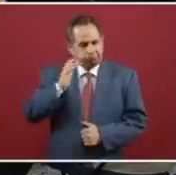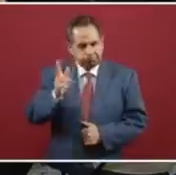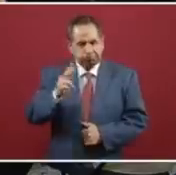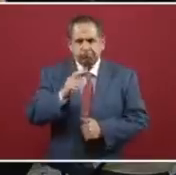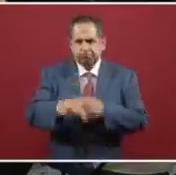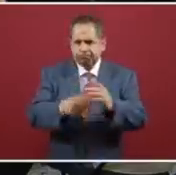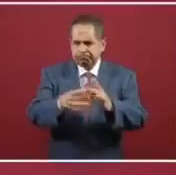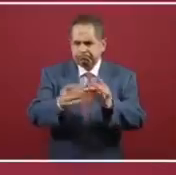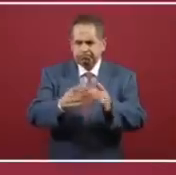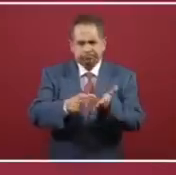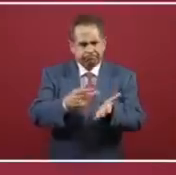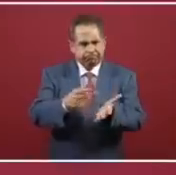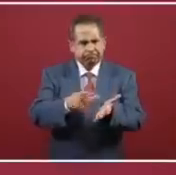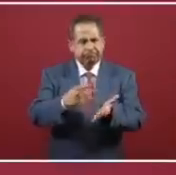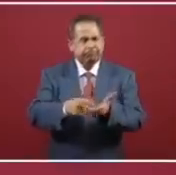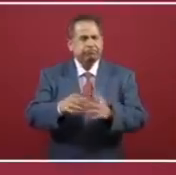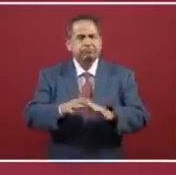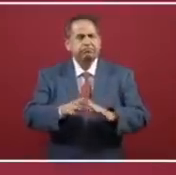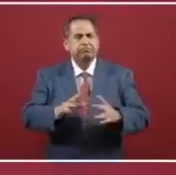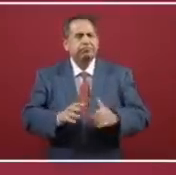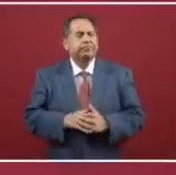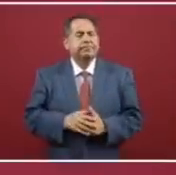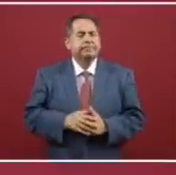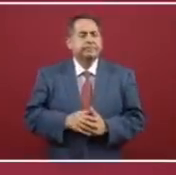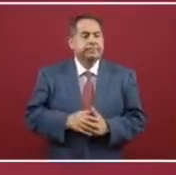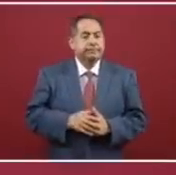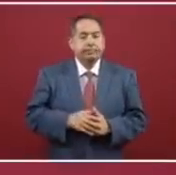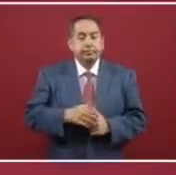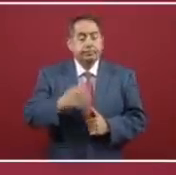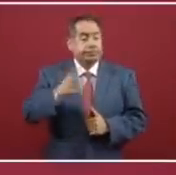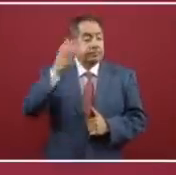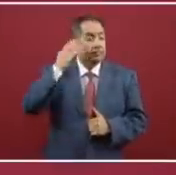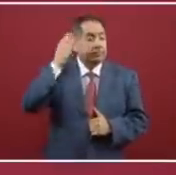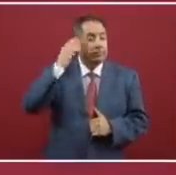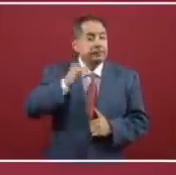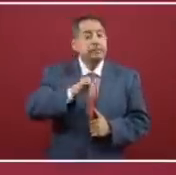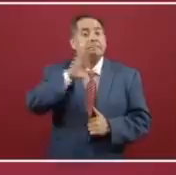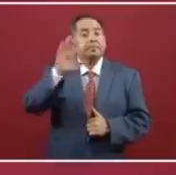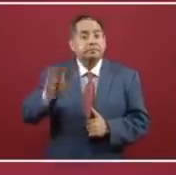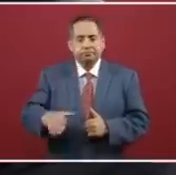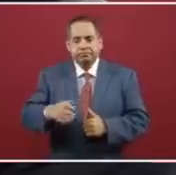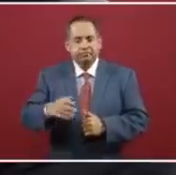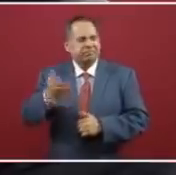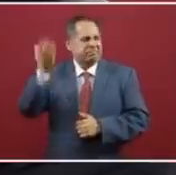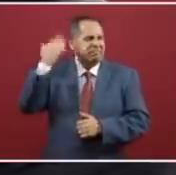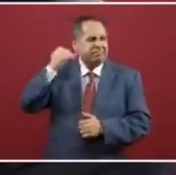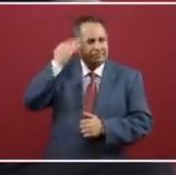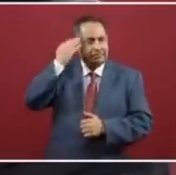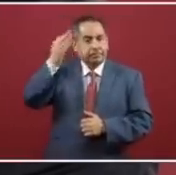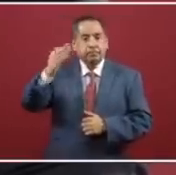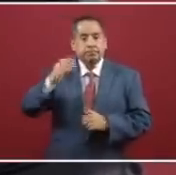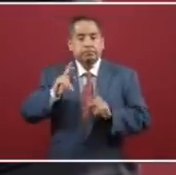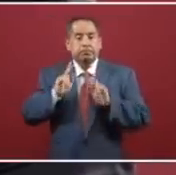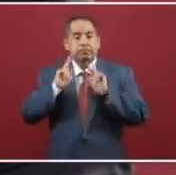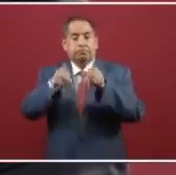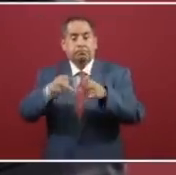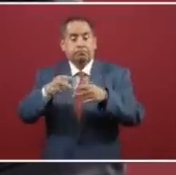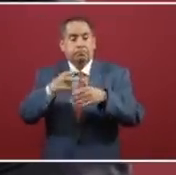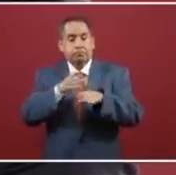veces de como cuando íbamos a construir los segundos pisos el periódico